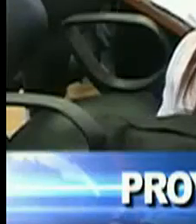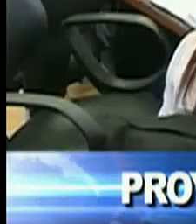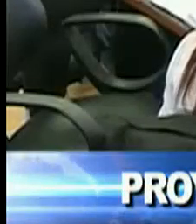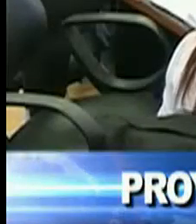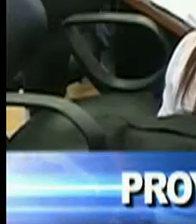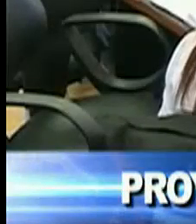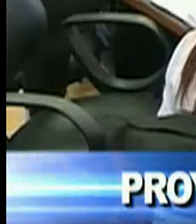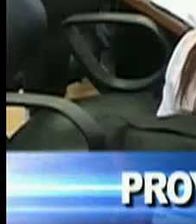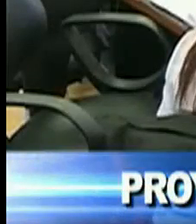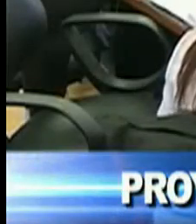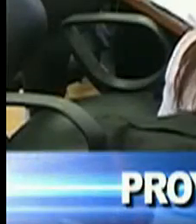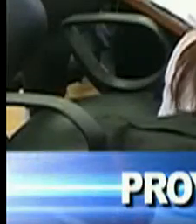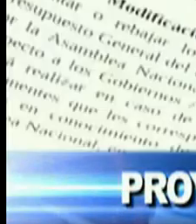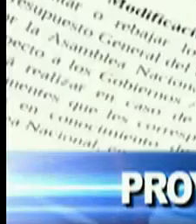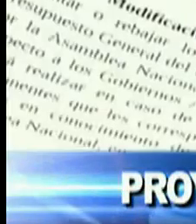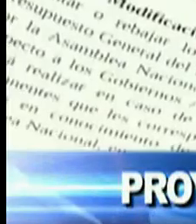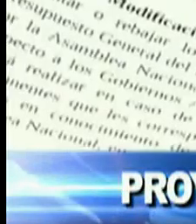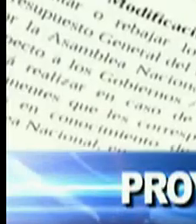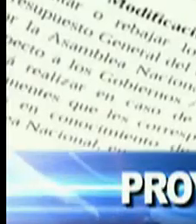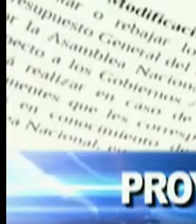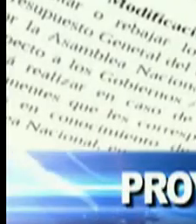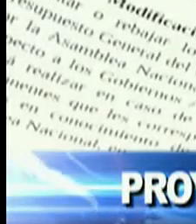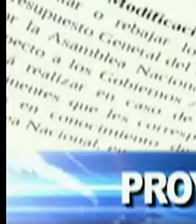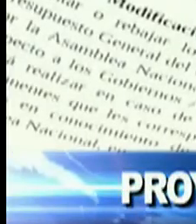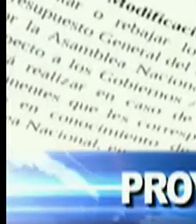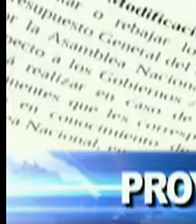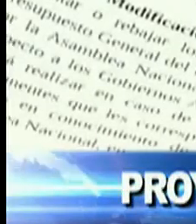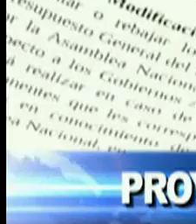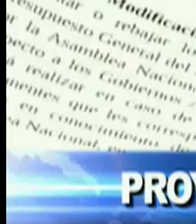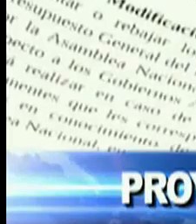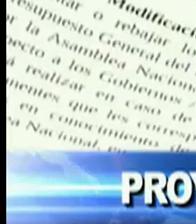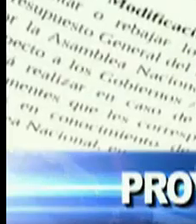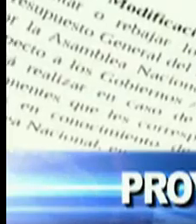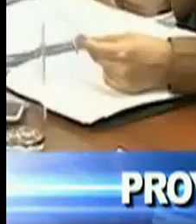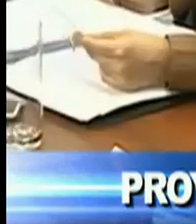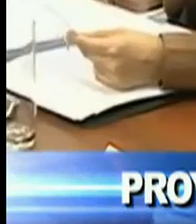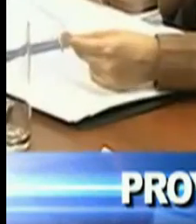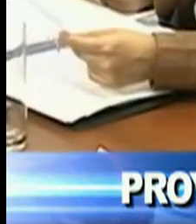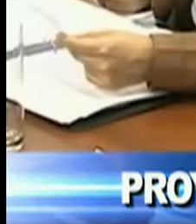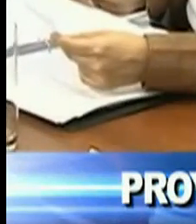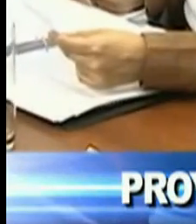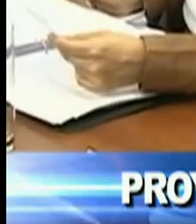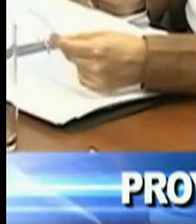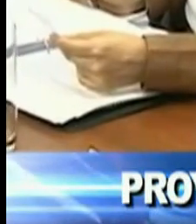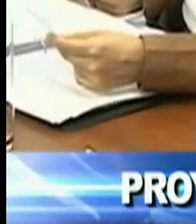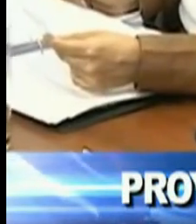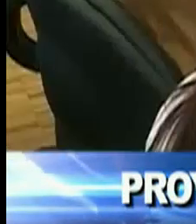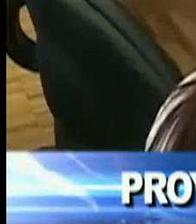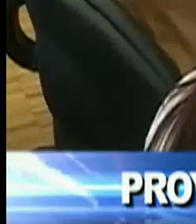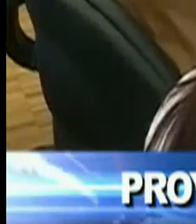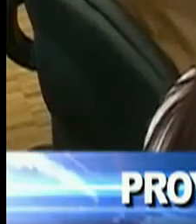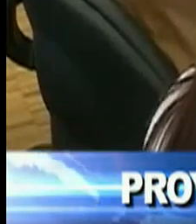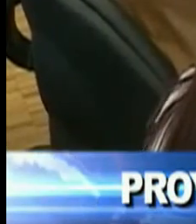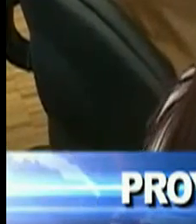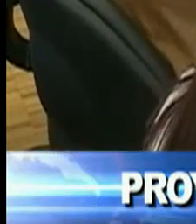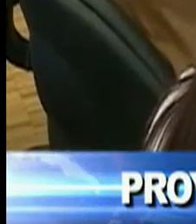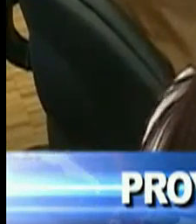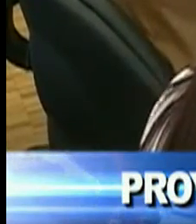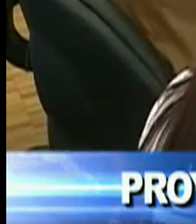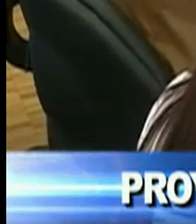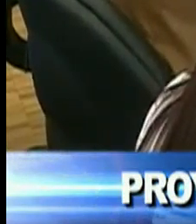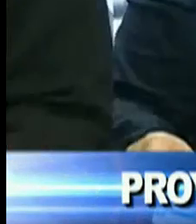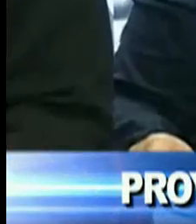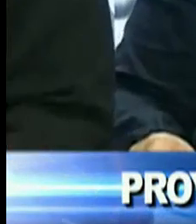Con 8 votos fue aprobado el informe para el primer debate del proyecto de reforma